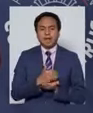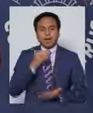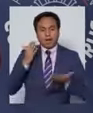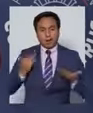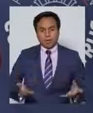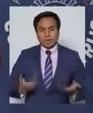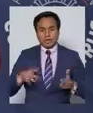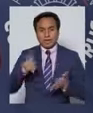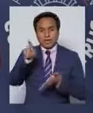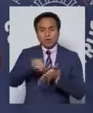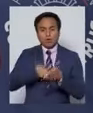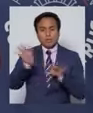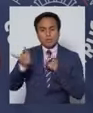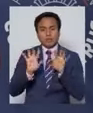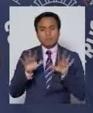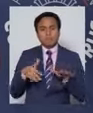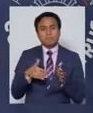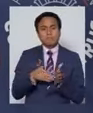hoy, hemos ya contratado